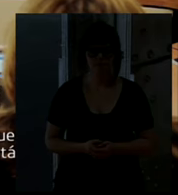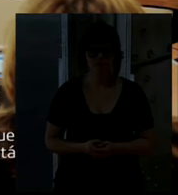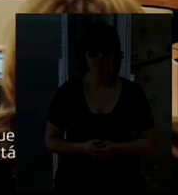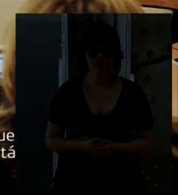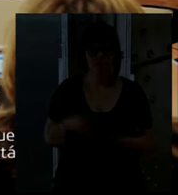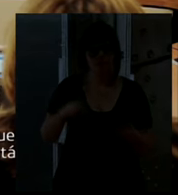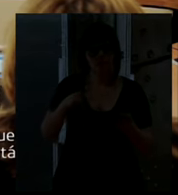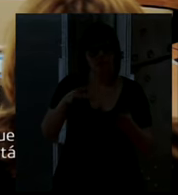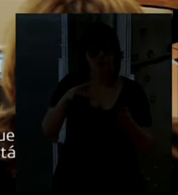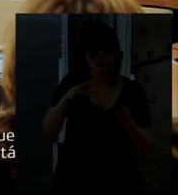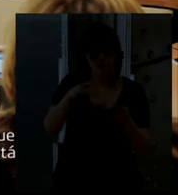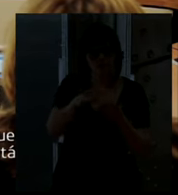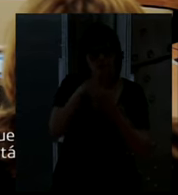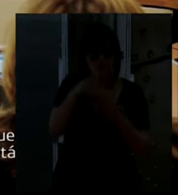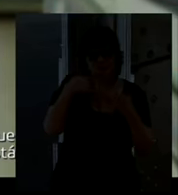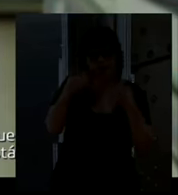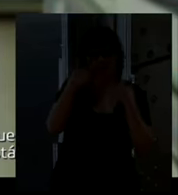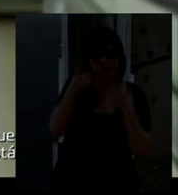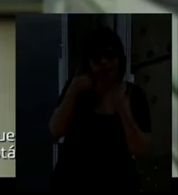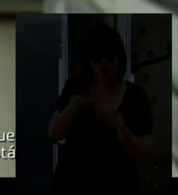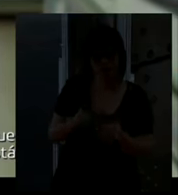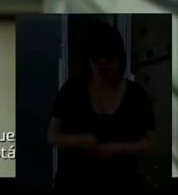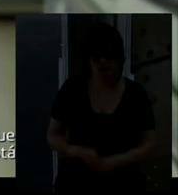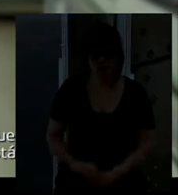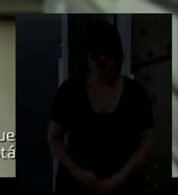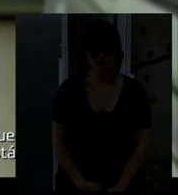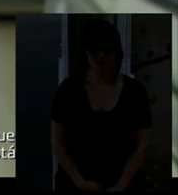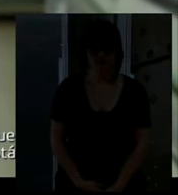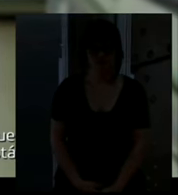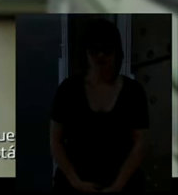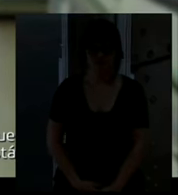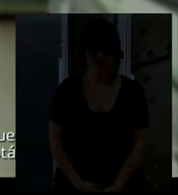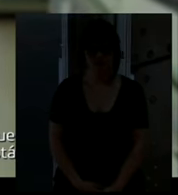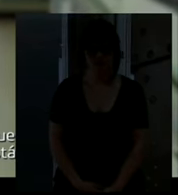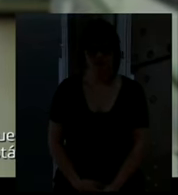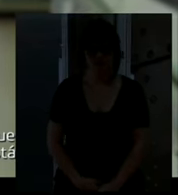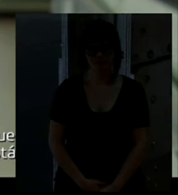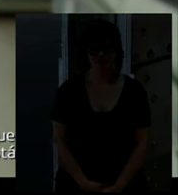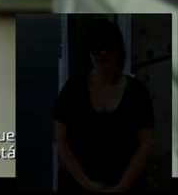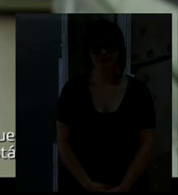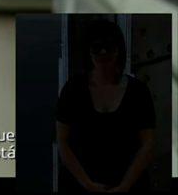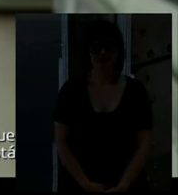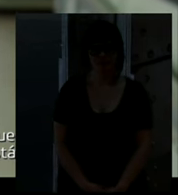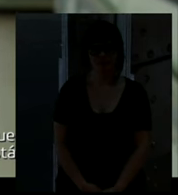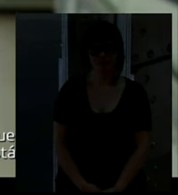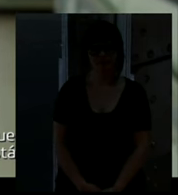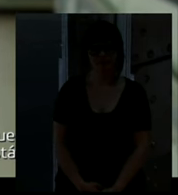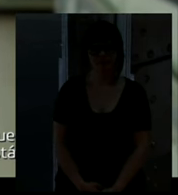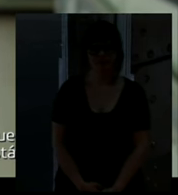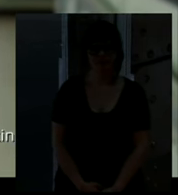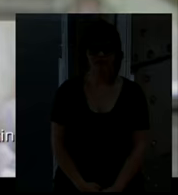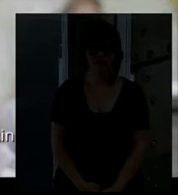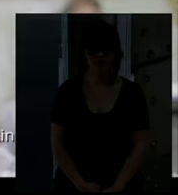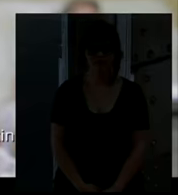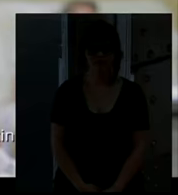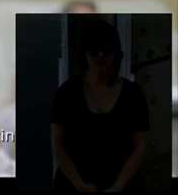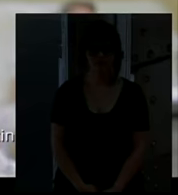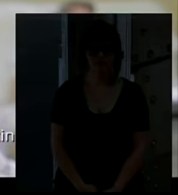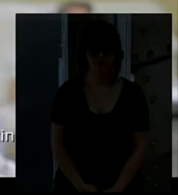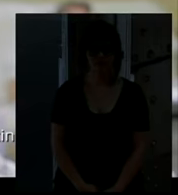La telepresencia nos ha traído la posibilidad de que nuestros médicos puedan capacitarse en el mismo lugar donde ellos están trabajando.